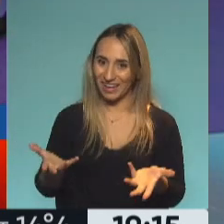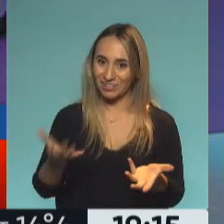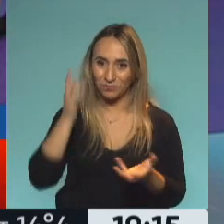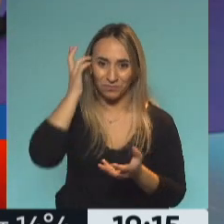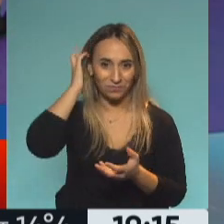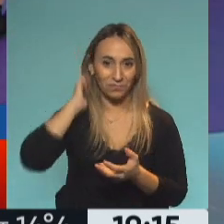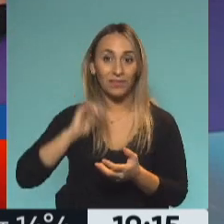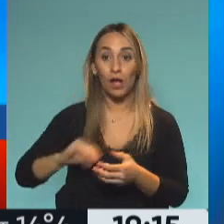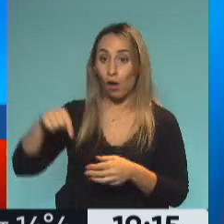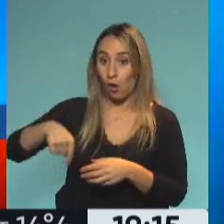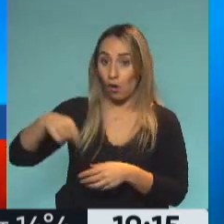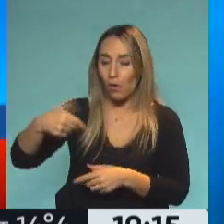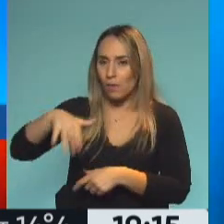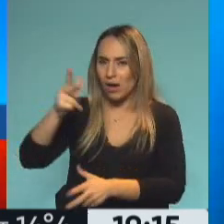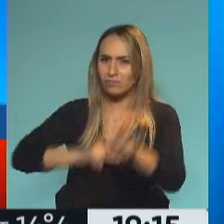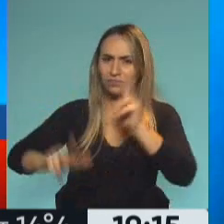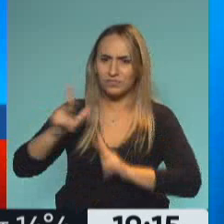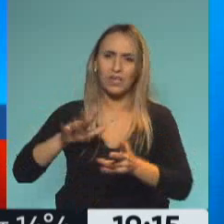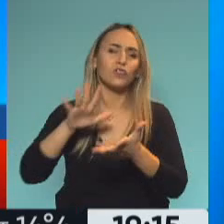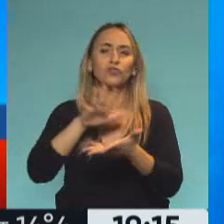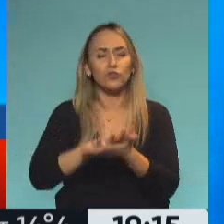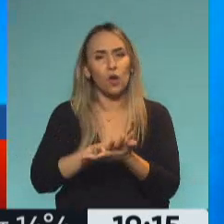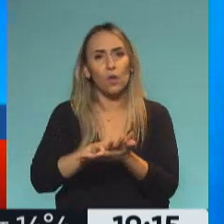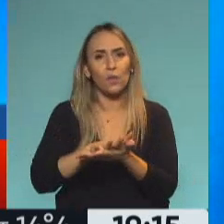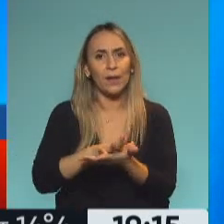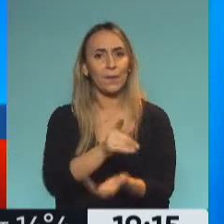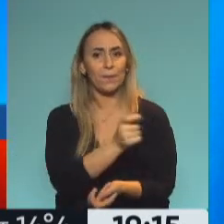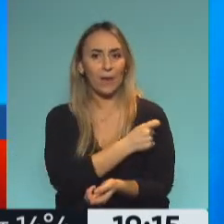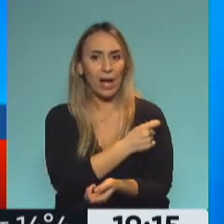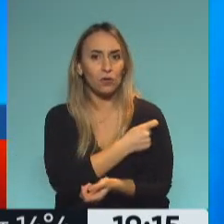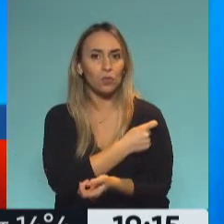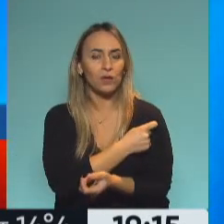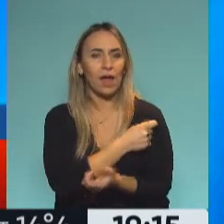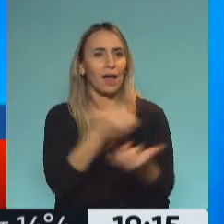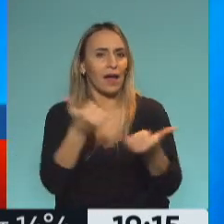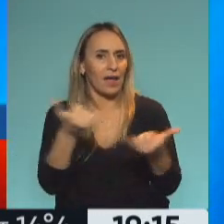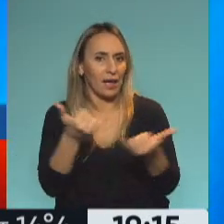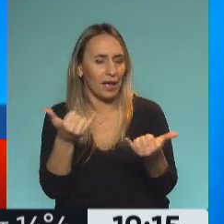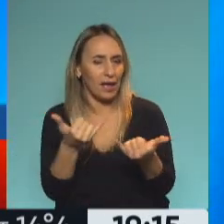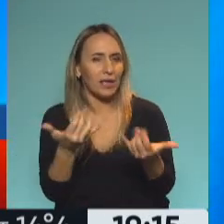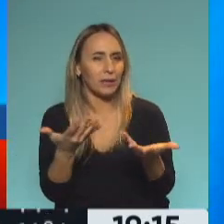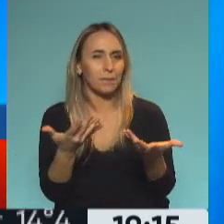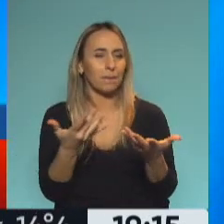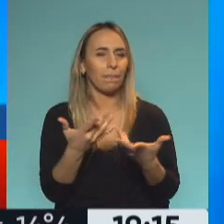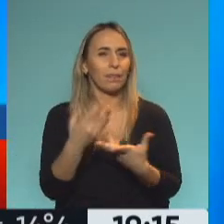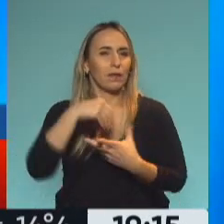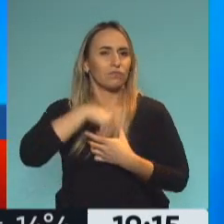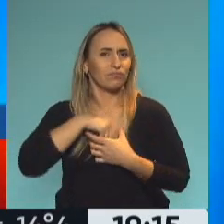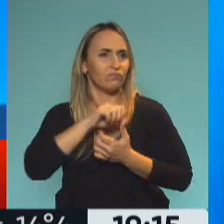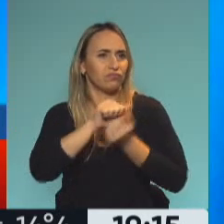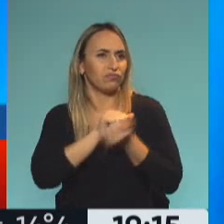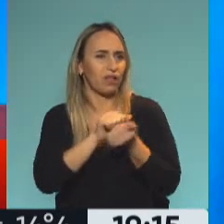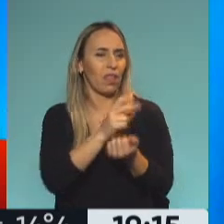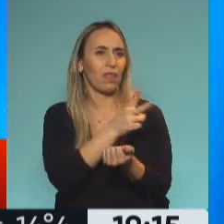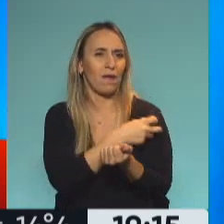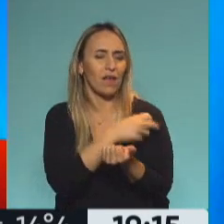hablar acerca de, o lo que tiene que ver con los efectos de la vacunación. Hay un relevamiento que usted viene llevando adelante, un estudio,